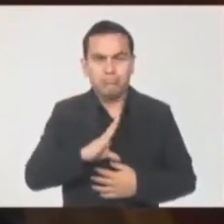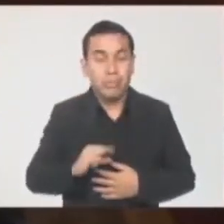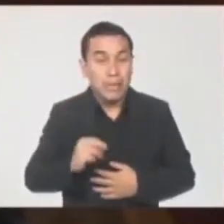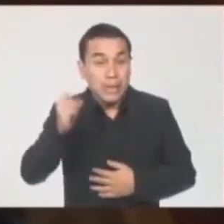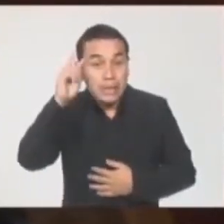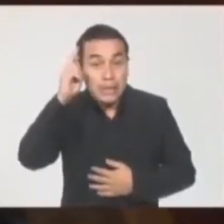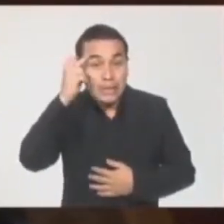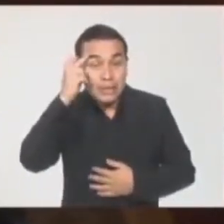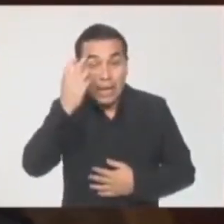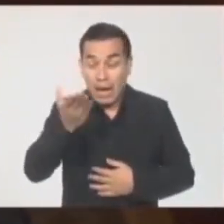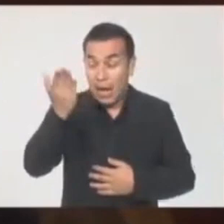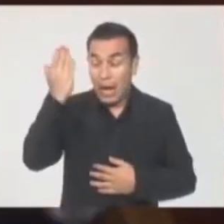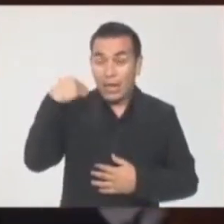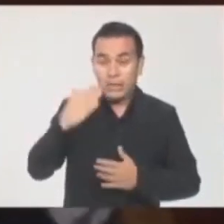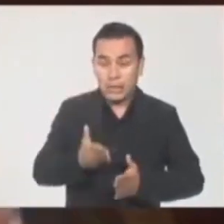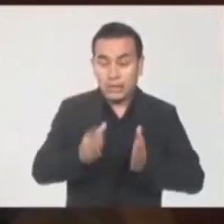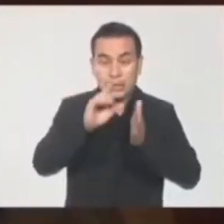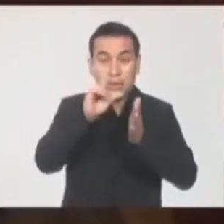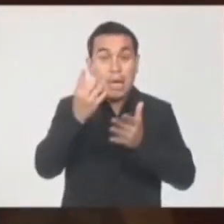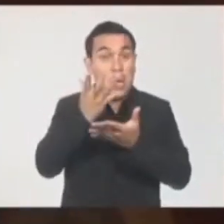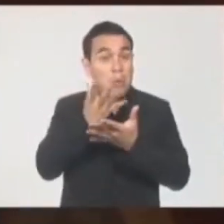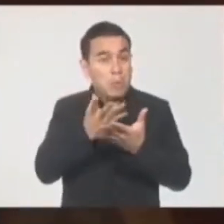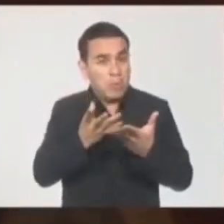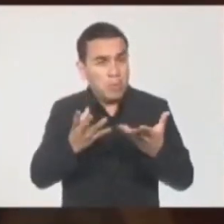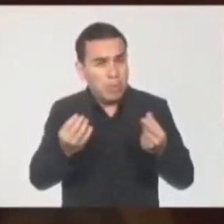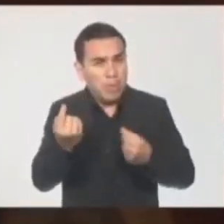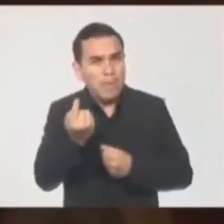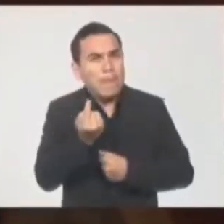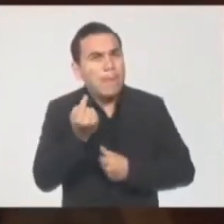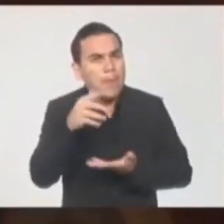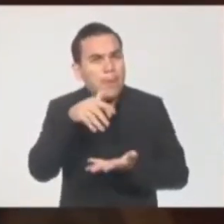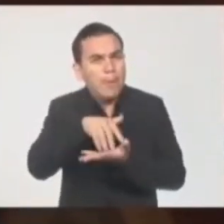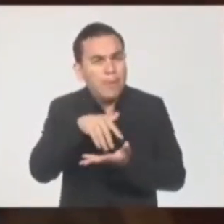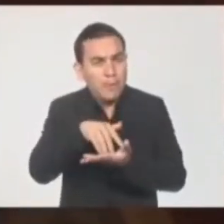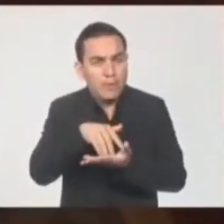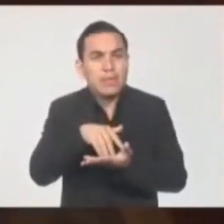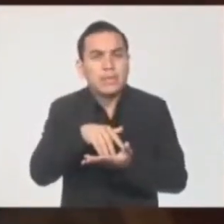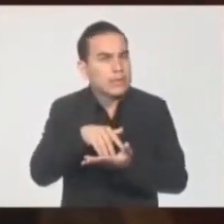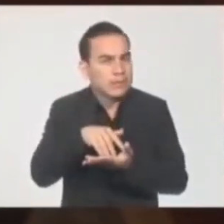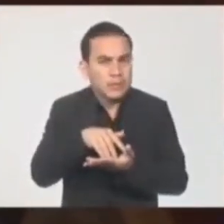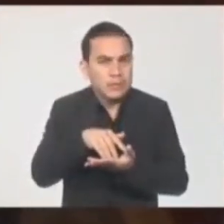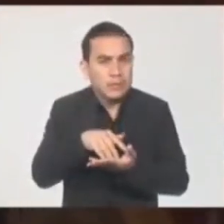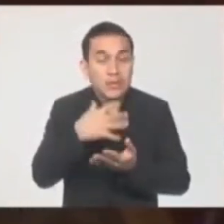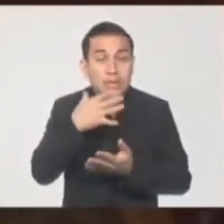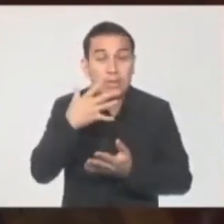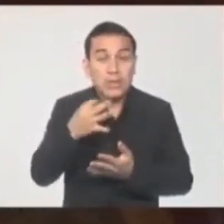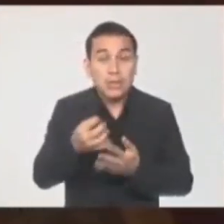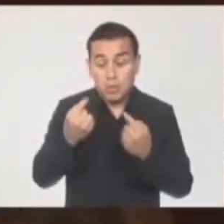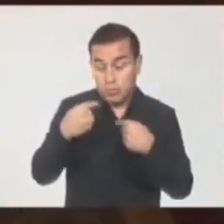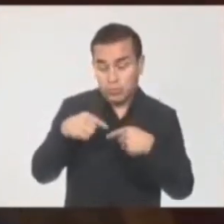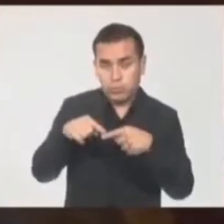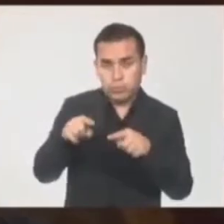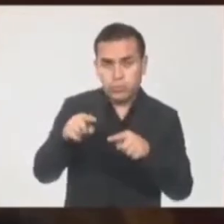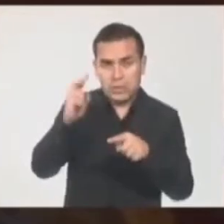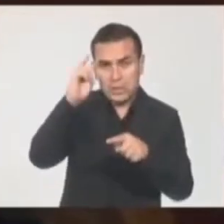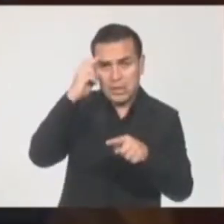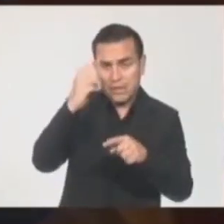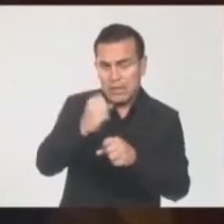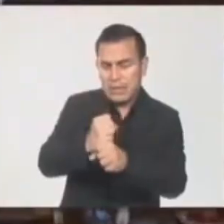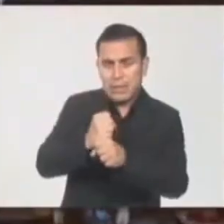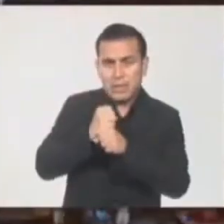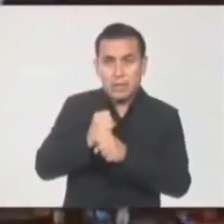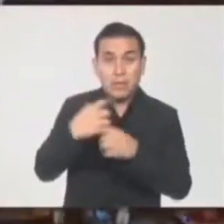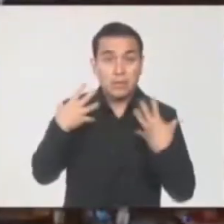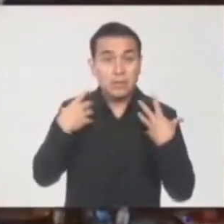las viejas instituciones sí resolvían los problemas de los salvadoreños. Íbamos en el camino correcto en seguridad, en salud,